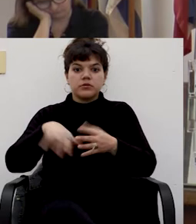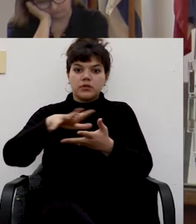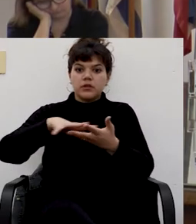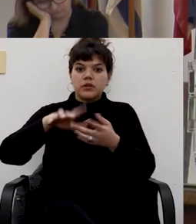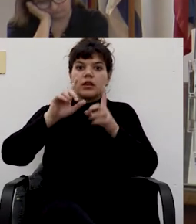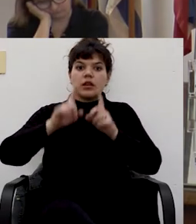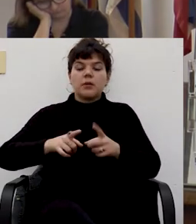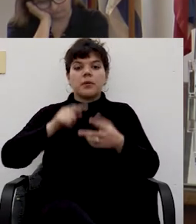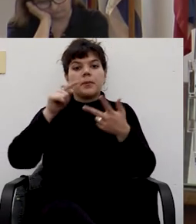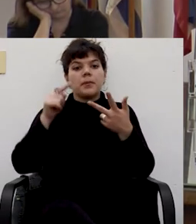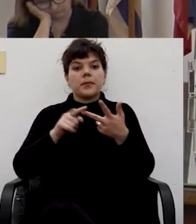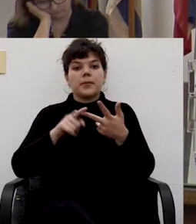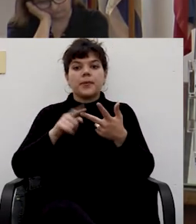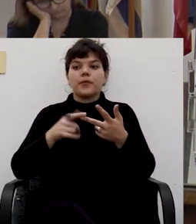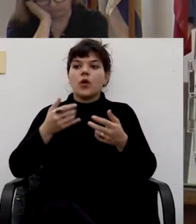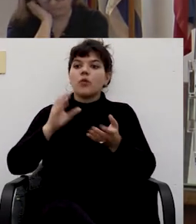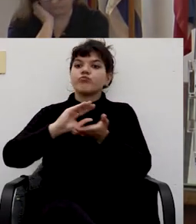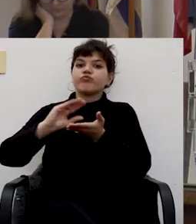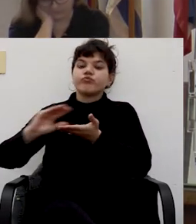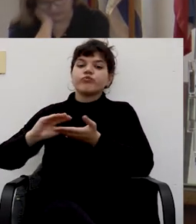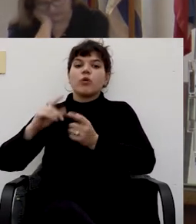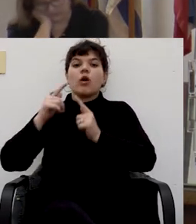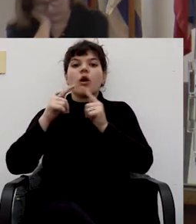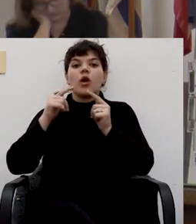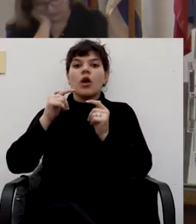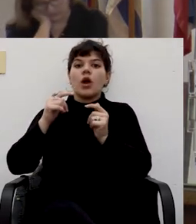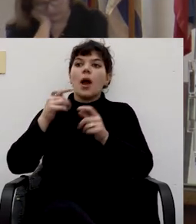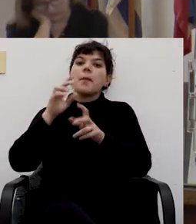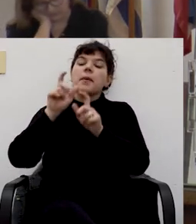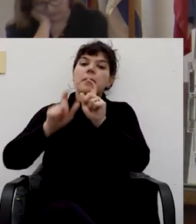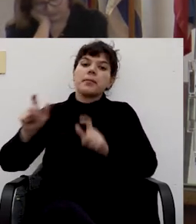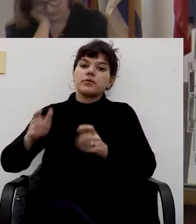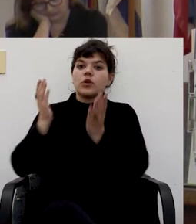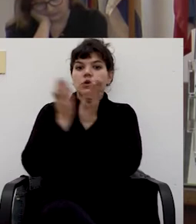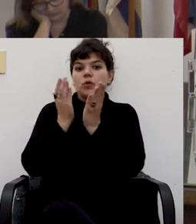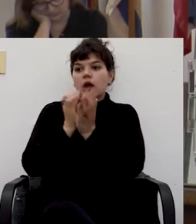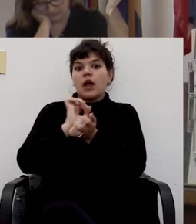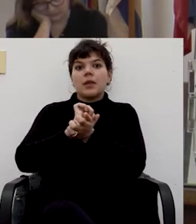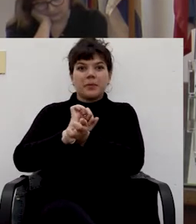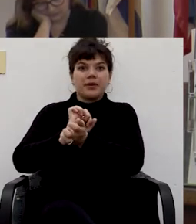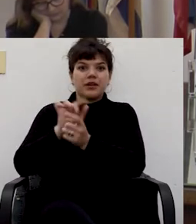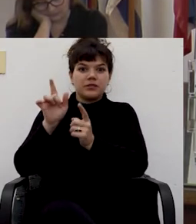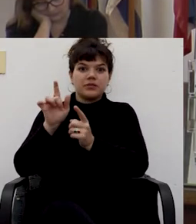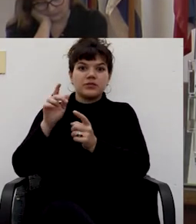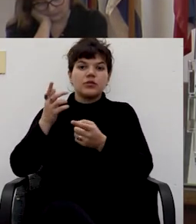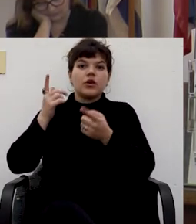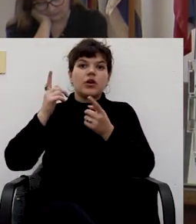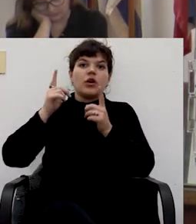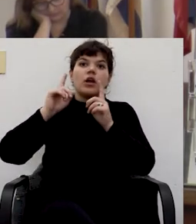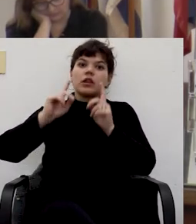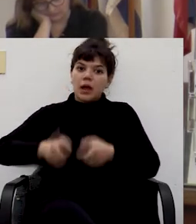recursos para los procesos de enseñanza para estudiantes en situación de privación de libertad, también para estudiantes procedentes de